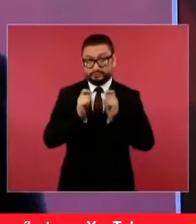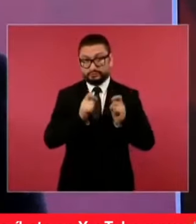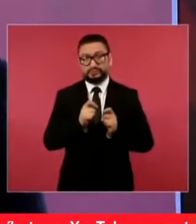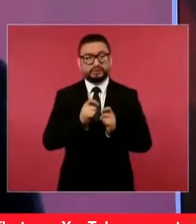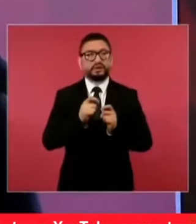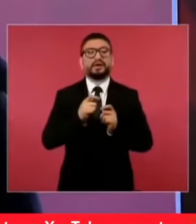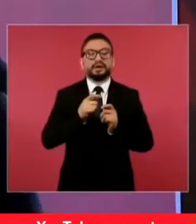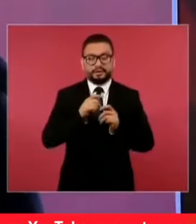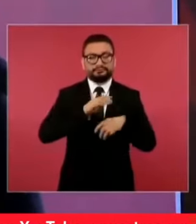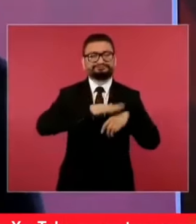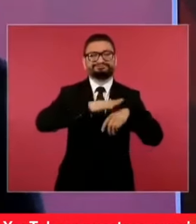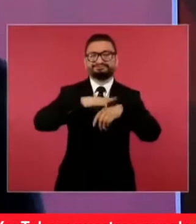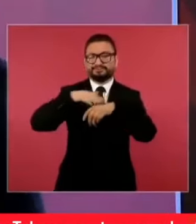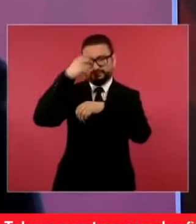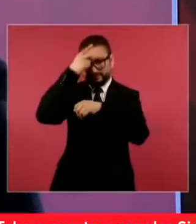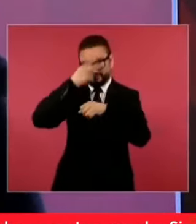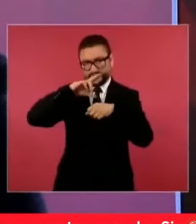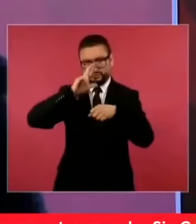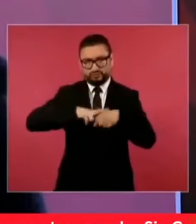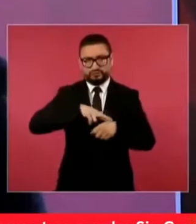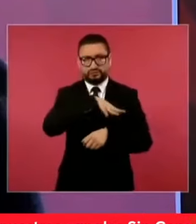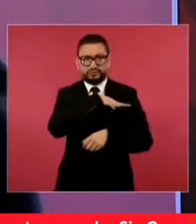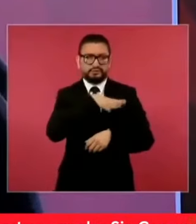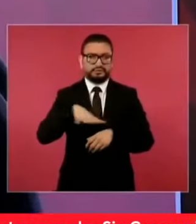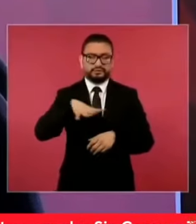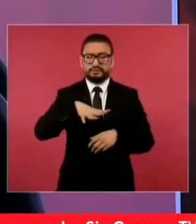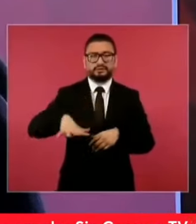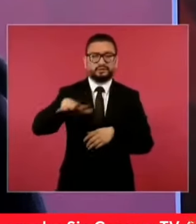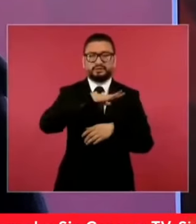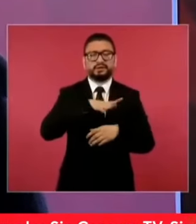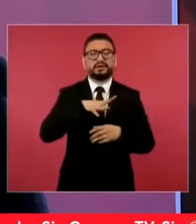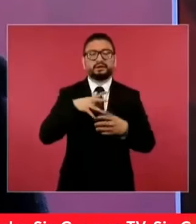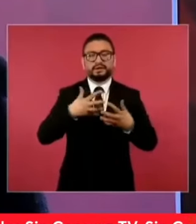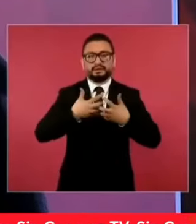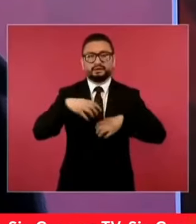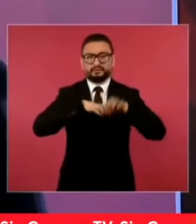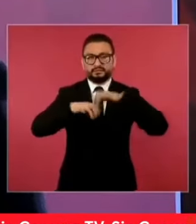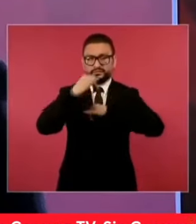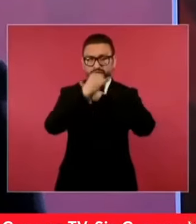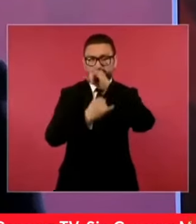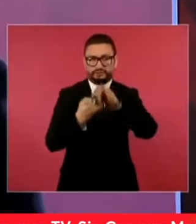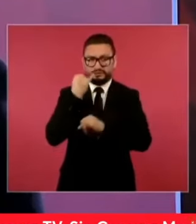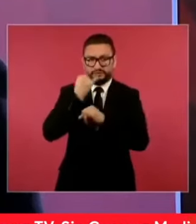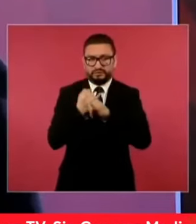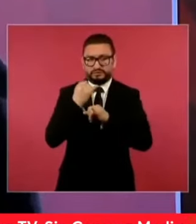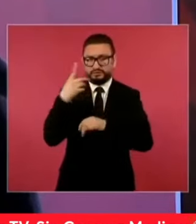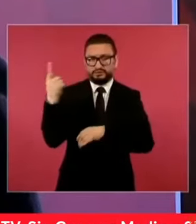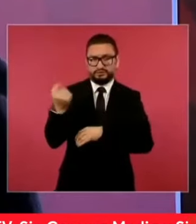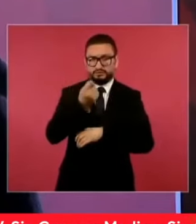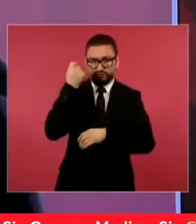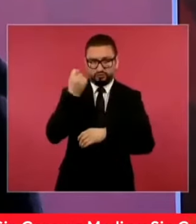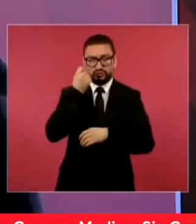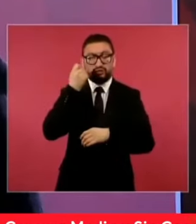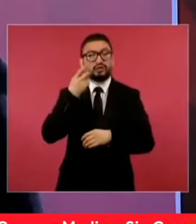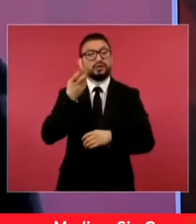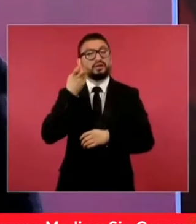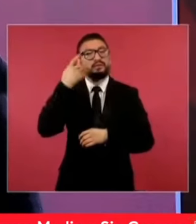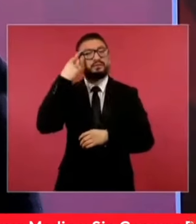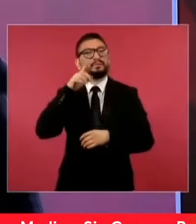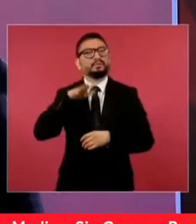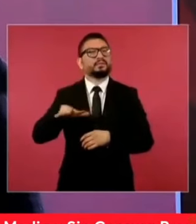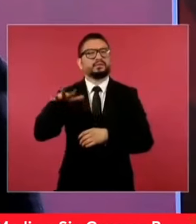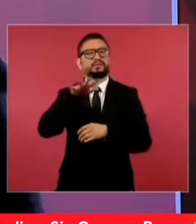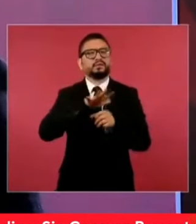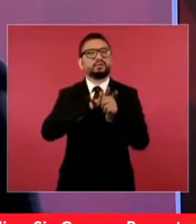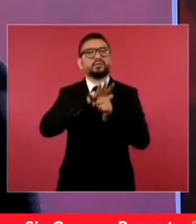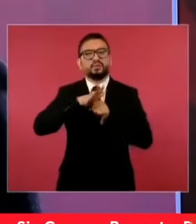con los directores generales de grandes empresas internacionales de tecnología para que llevaran a cabo